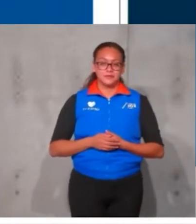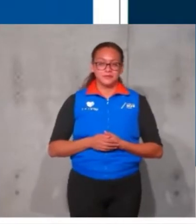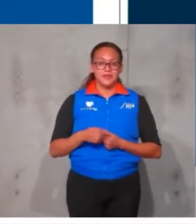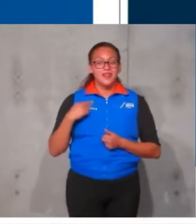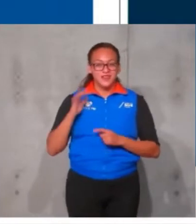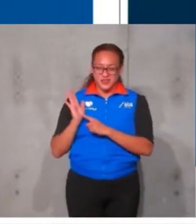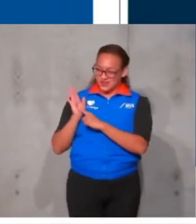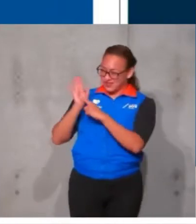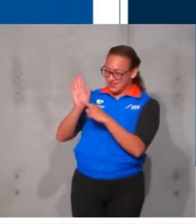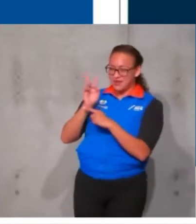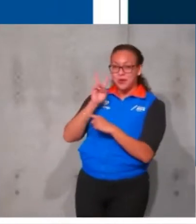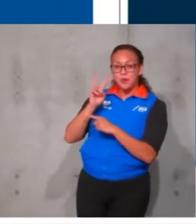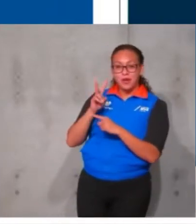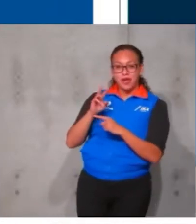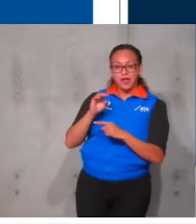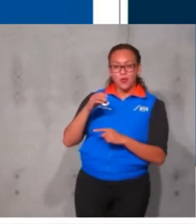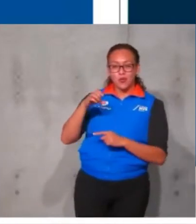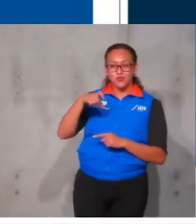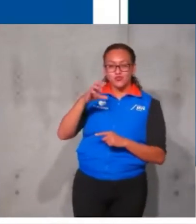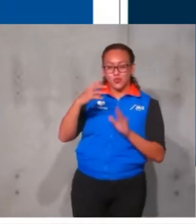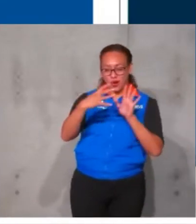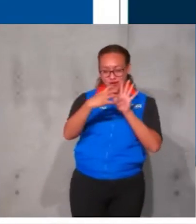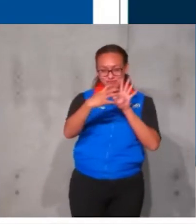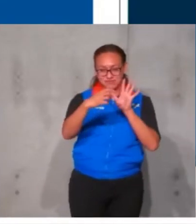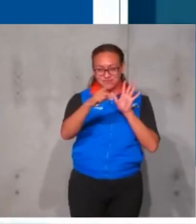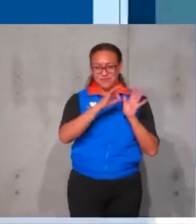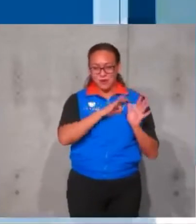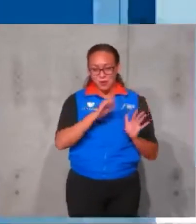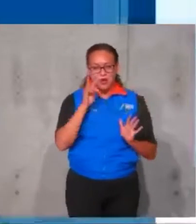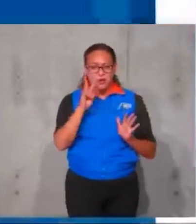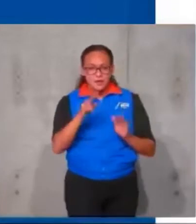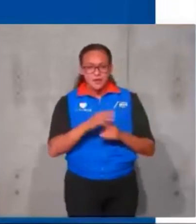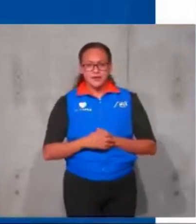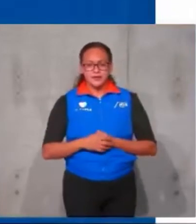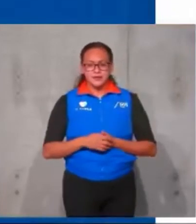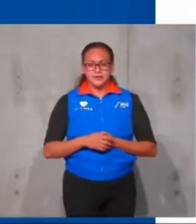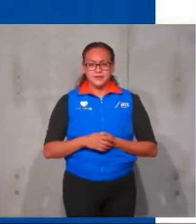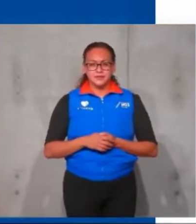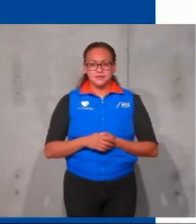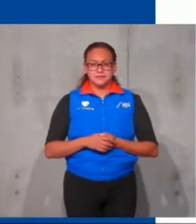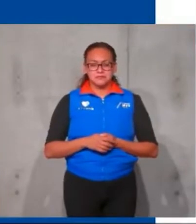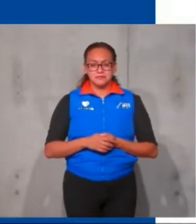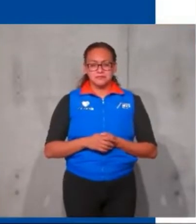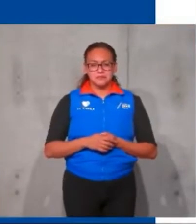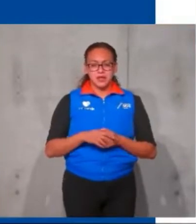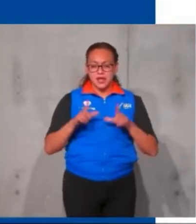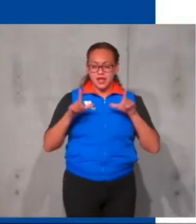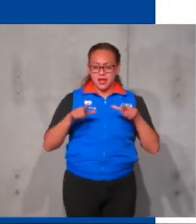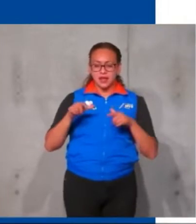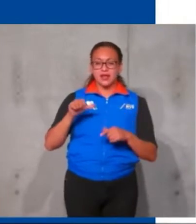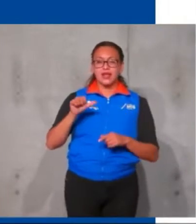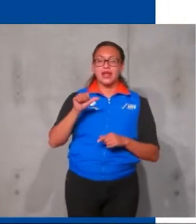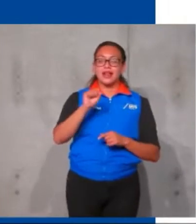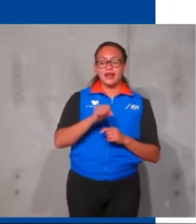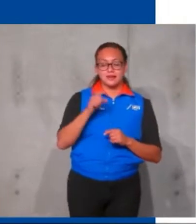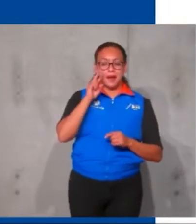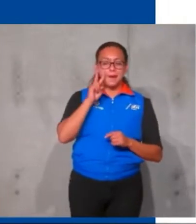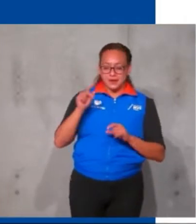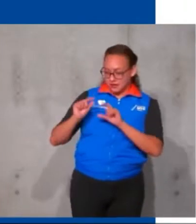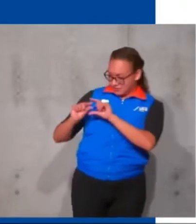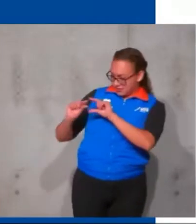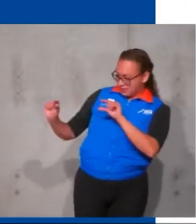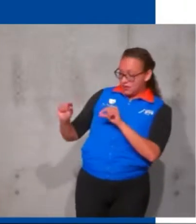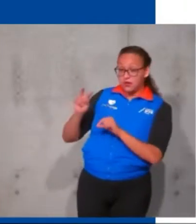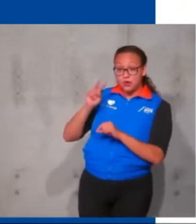Yo les puse aquí un código QR para que también puedan consultar la página de